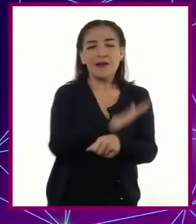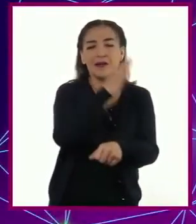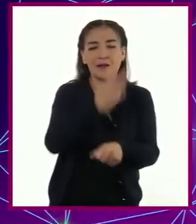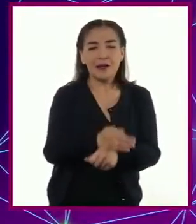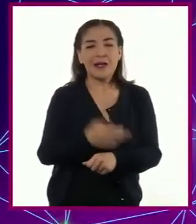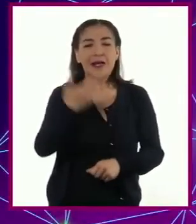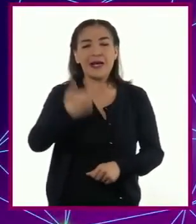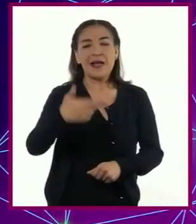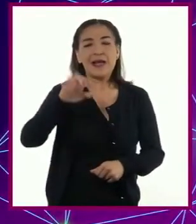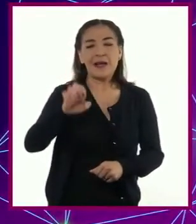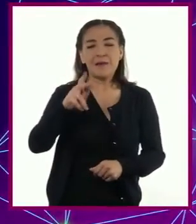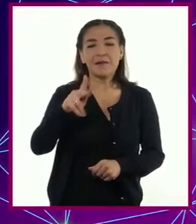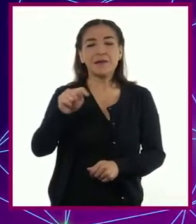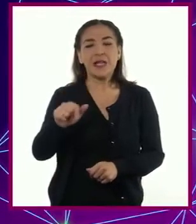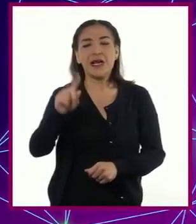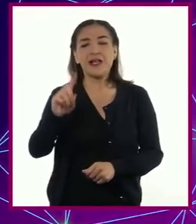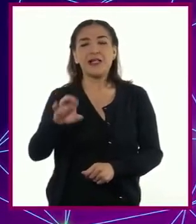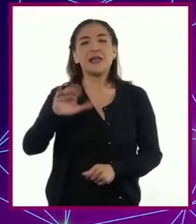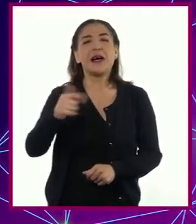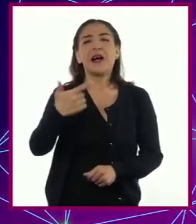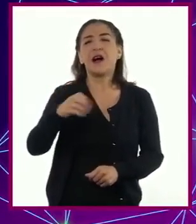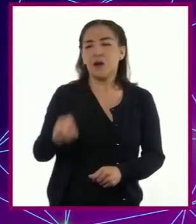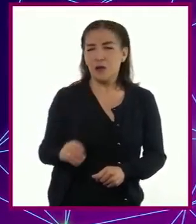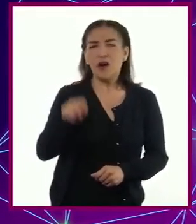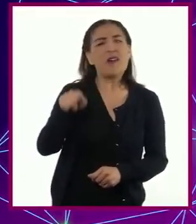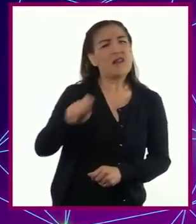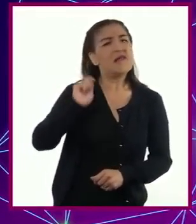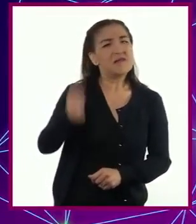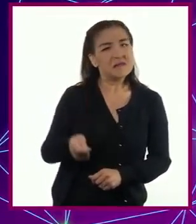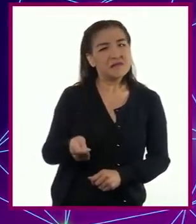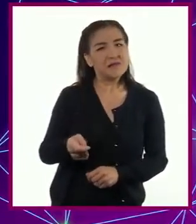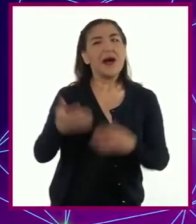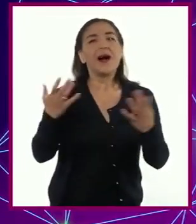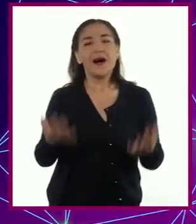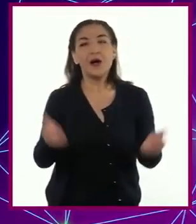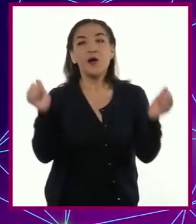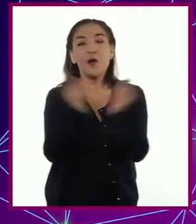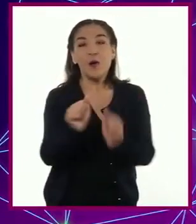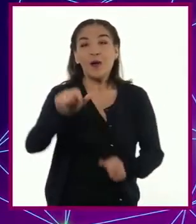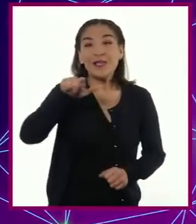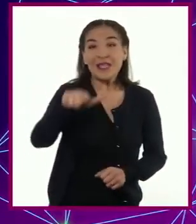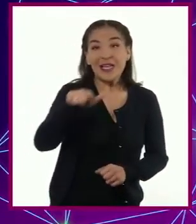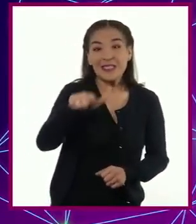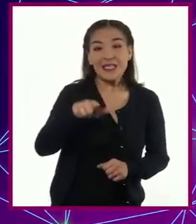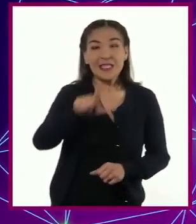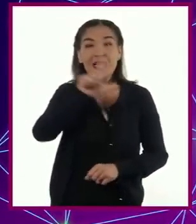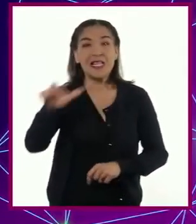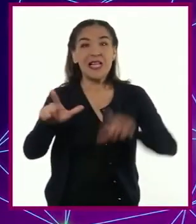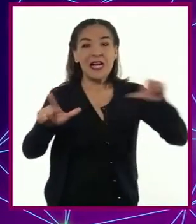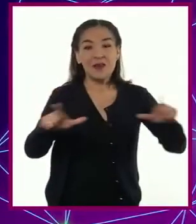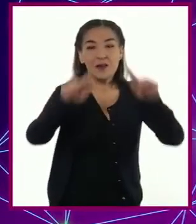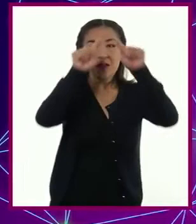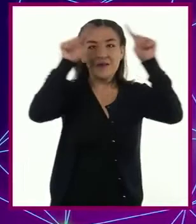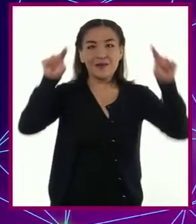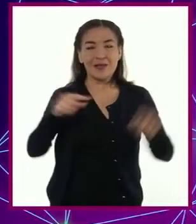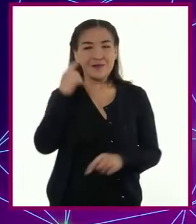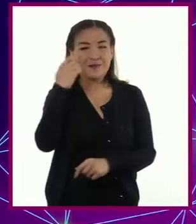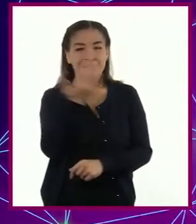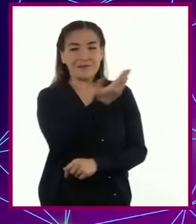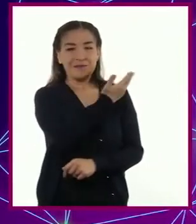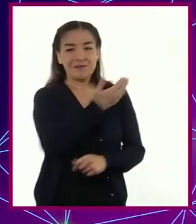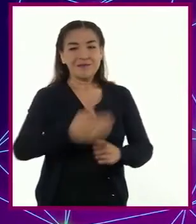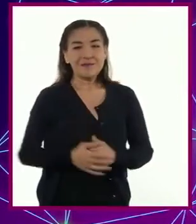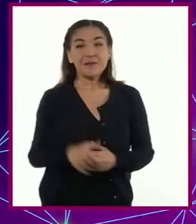el heptadecágono, es decir, un polígono con 17 lados, 17 ángulos